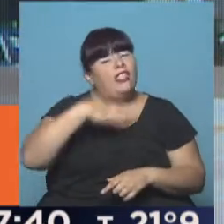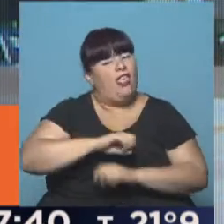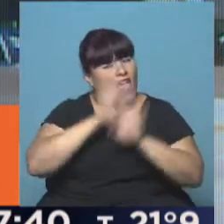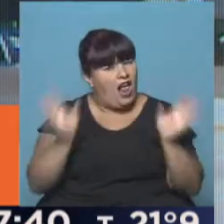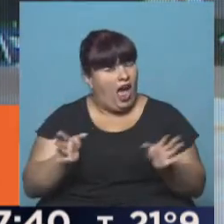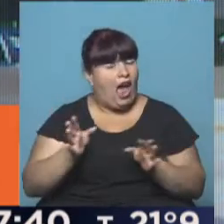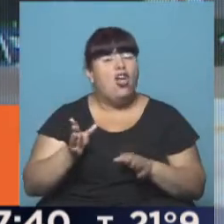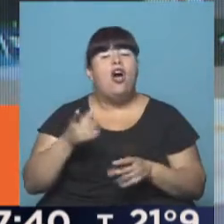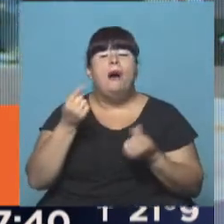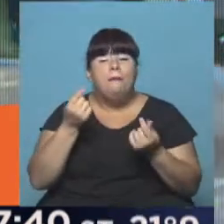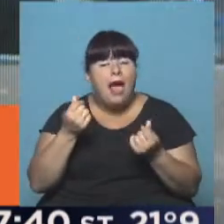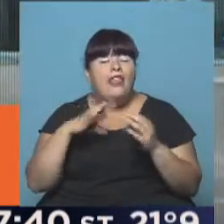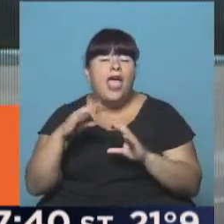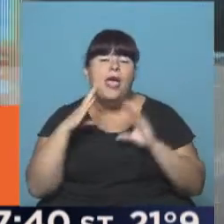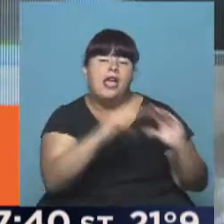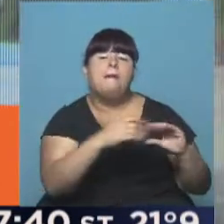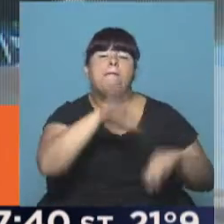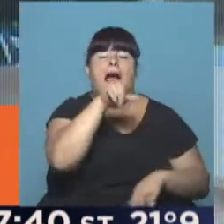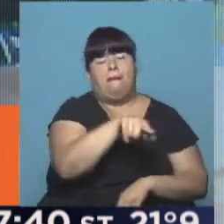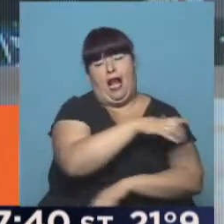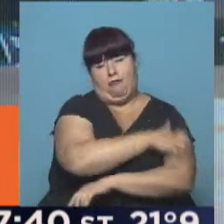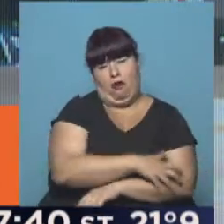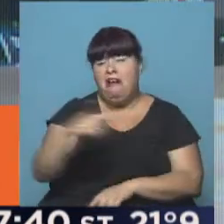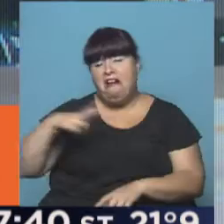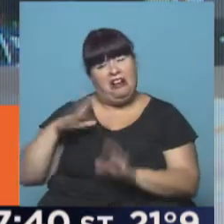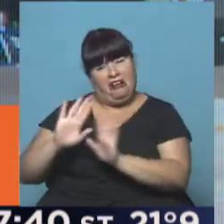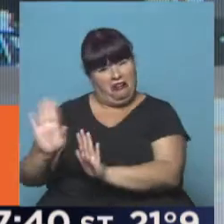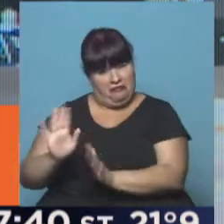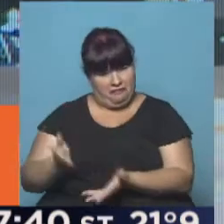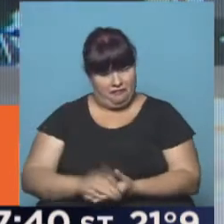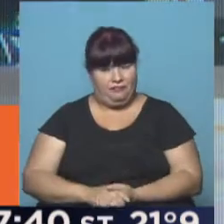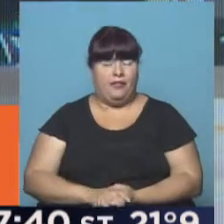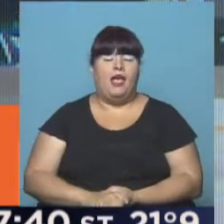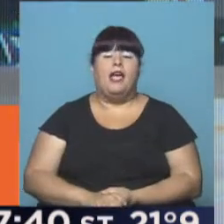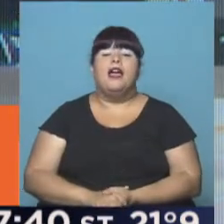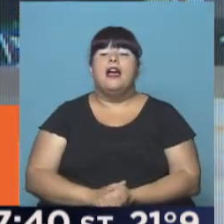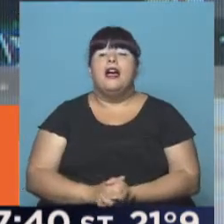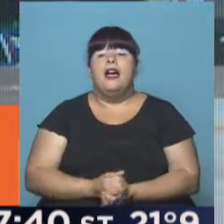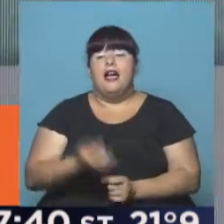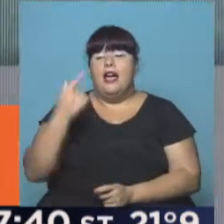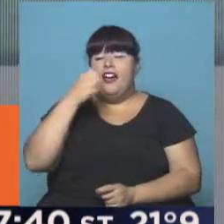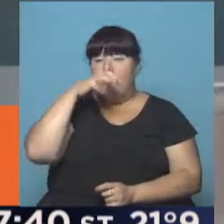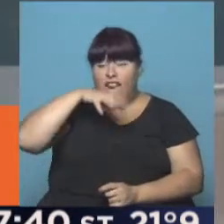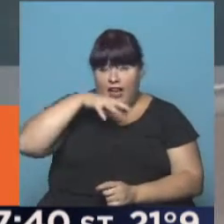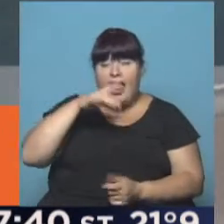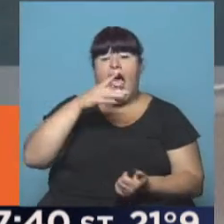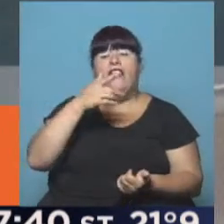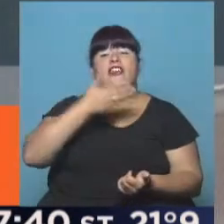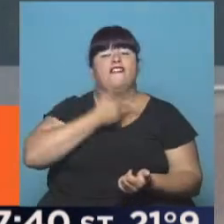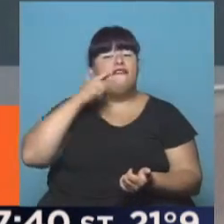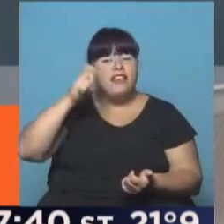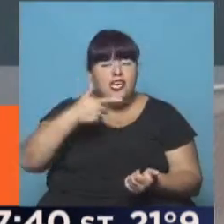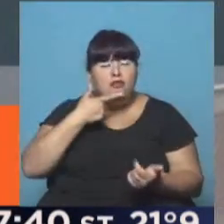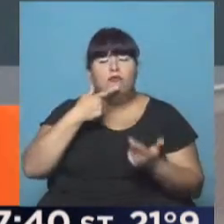que los recursos tienen que ir a ayudar sobre todo a quienes están en una situación más vulnerable. Habló Aníbal Fernández, Daniel